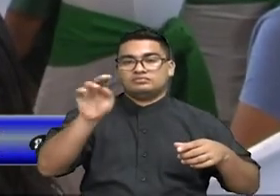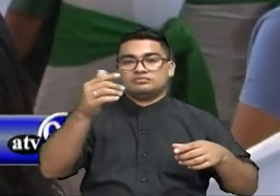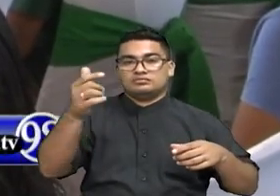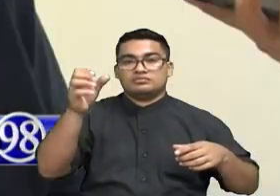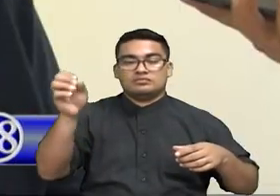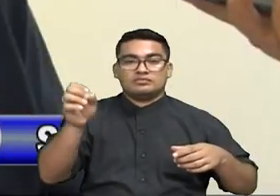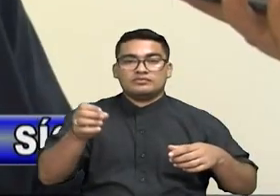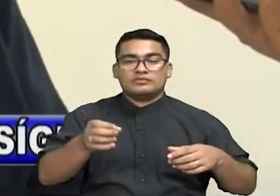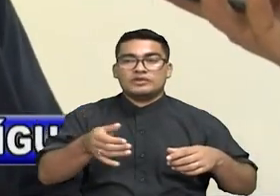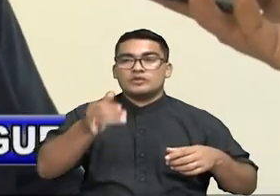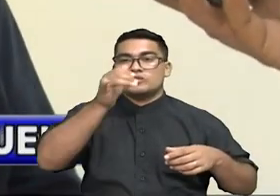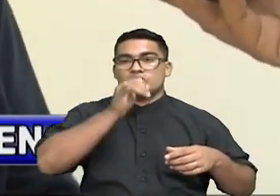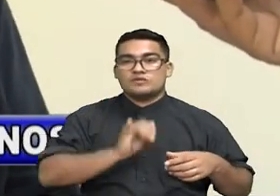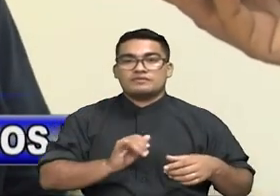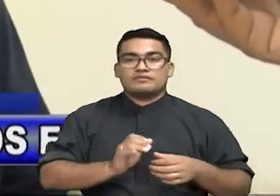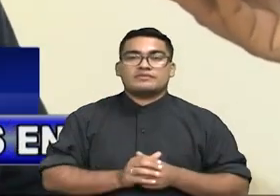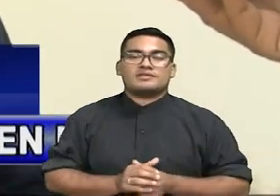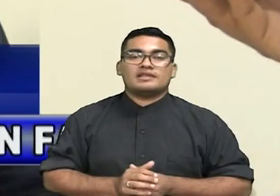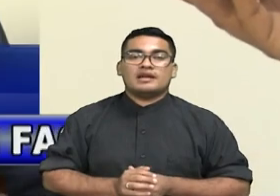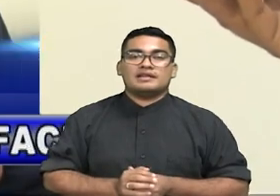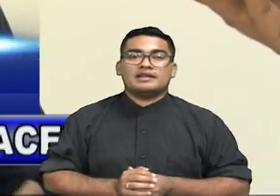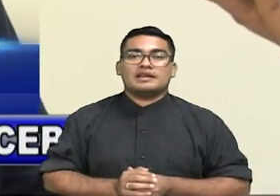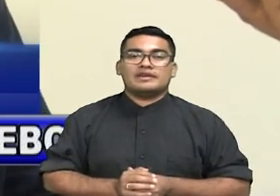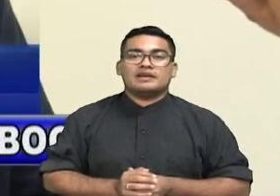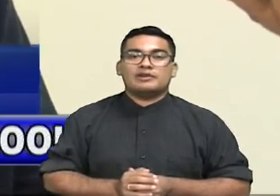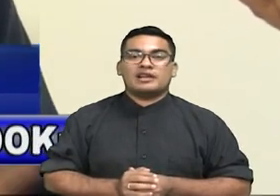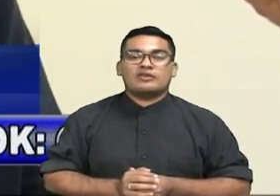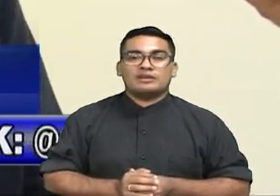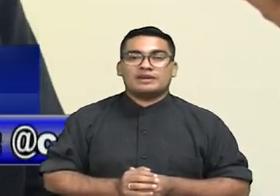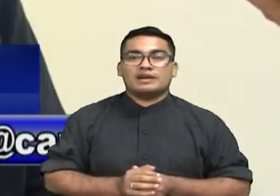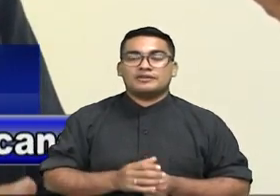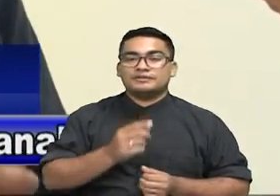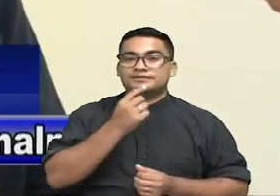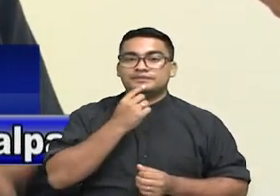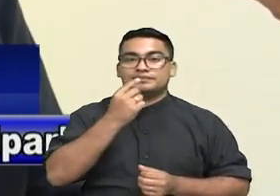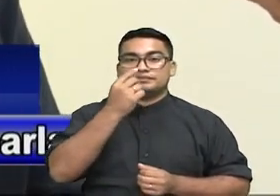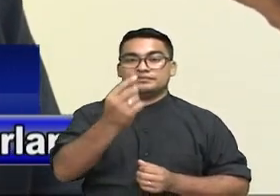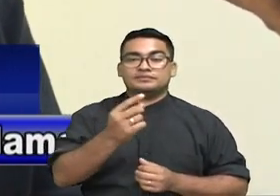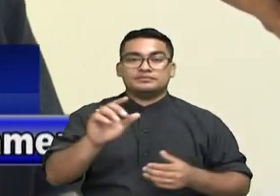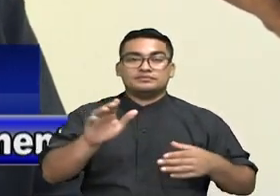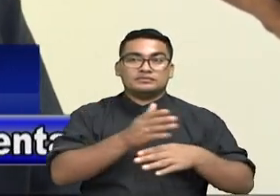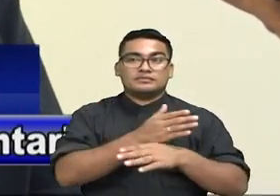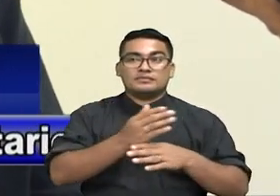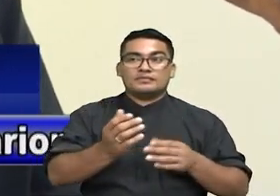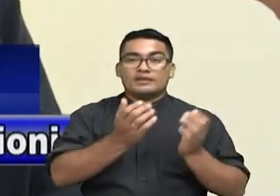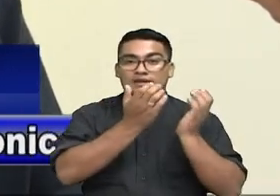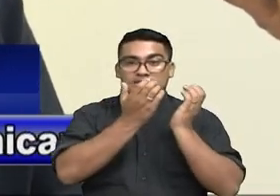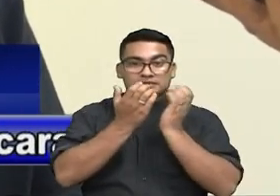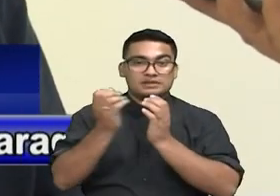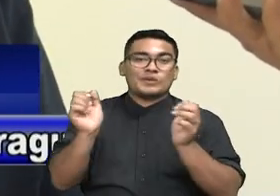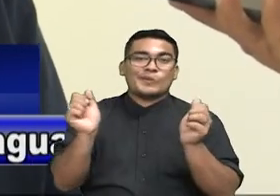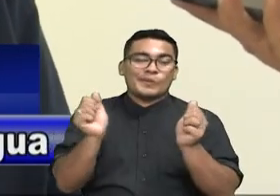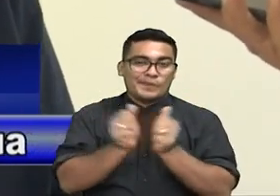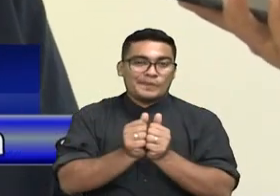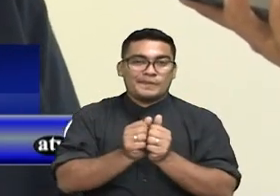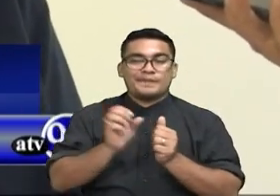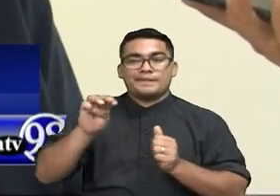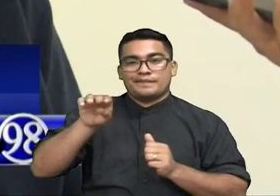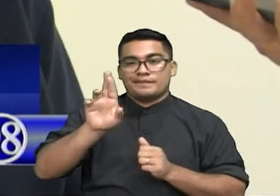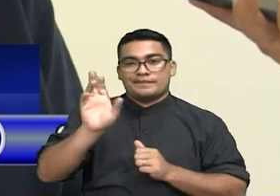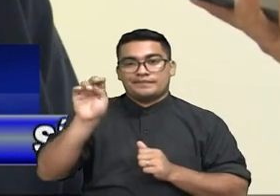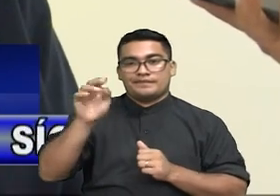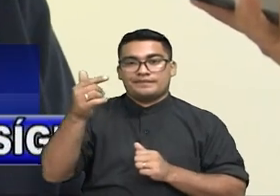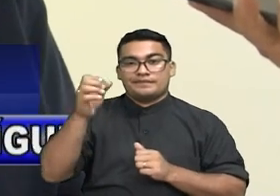moringa. Aquí tenemos una combinación, una mezcla de sandía y marango.